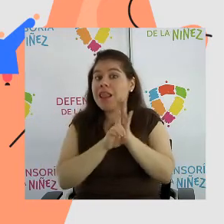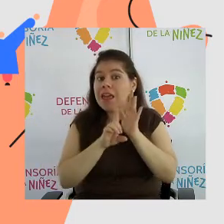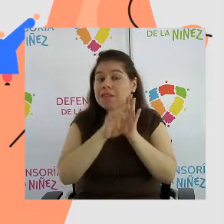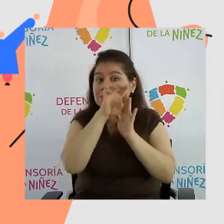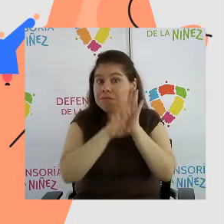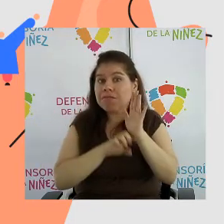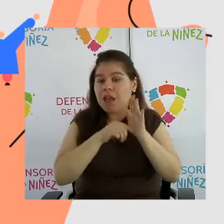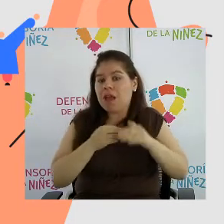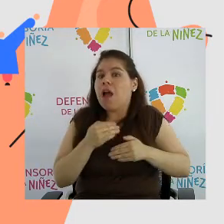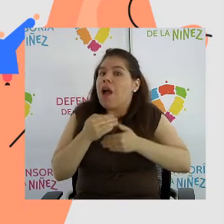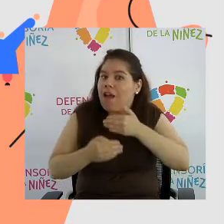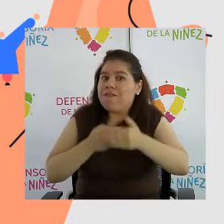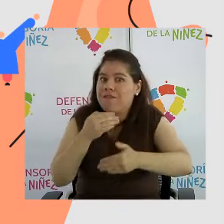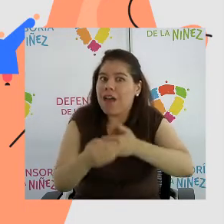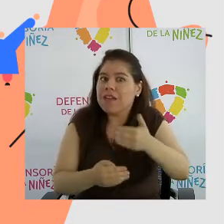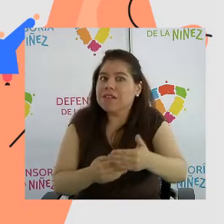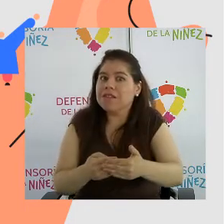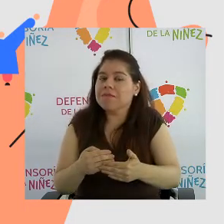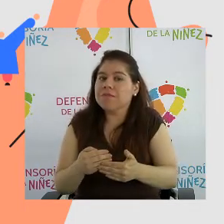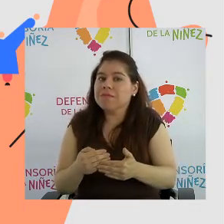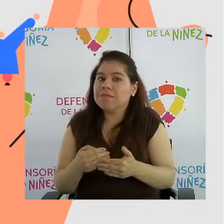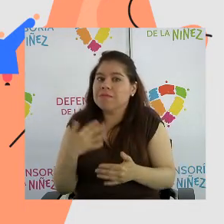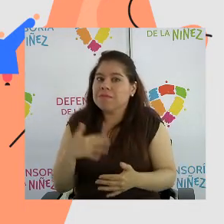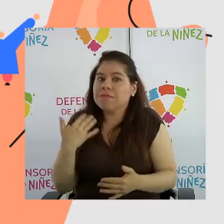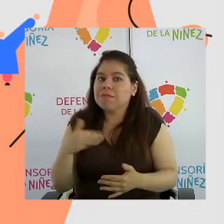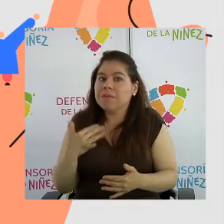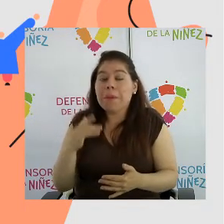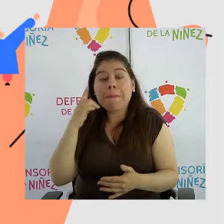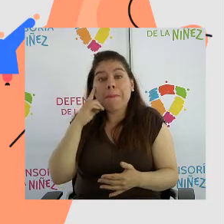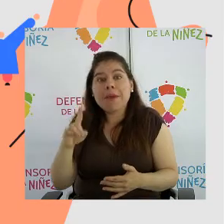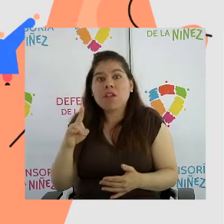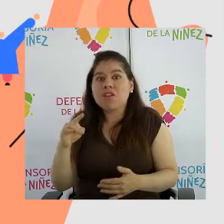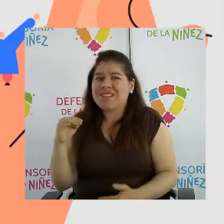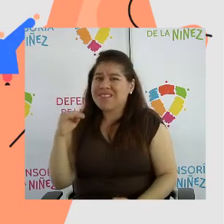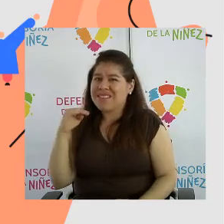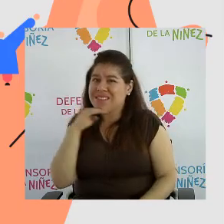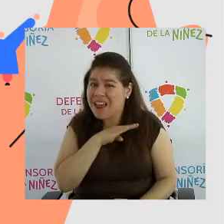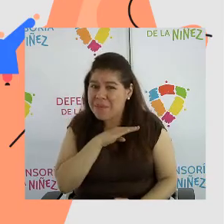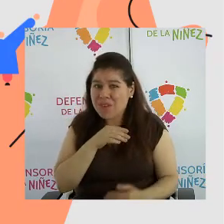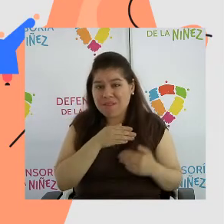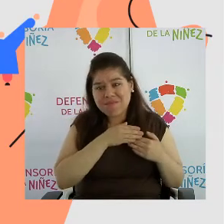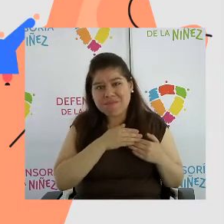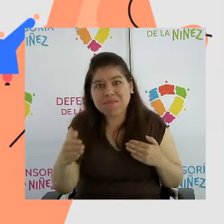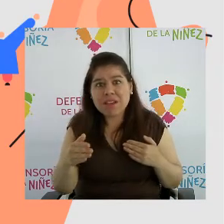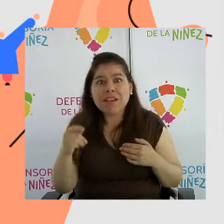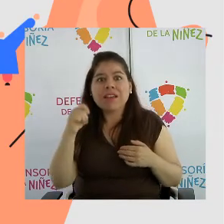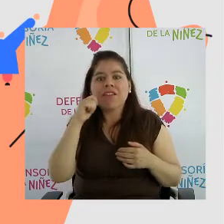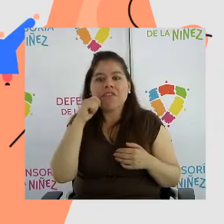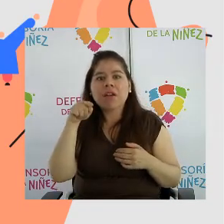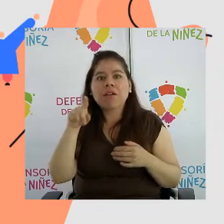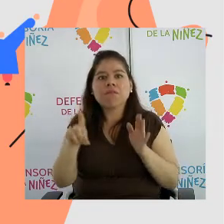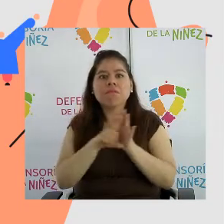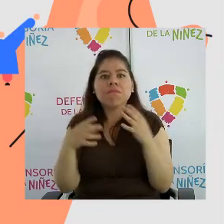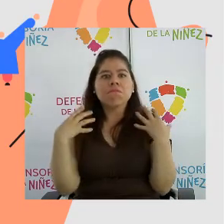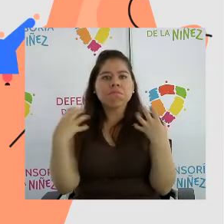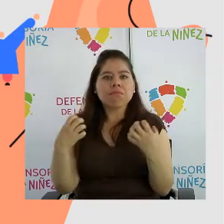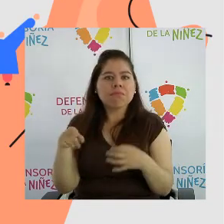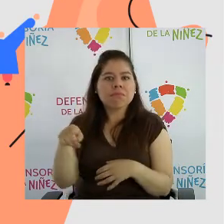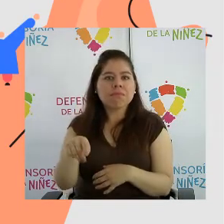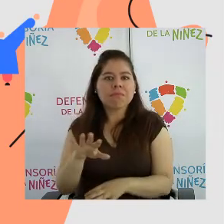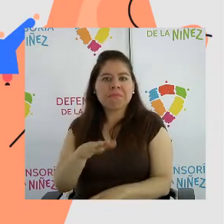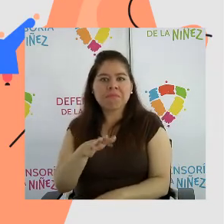significativamente, pero sin que tenga esa rapidez el costo en términos de la calidad de lo que se contiene en